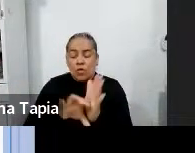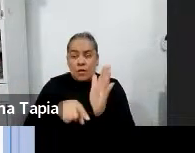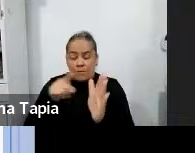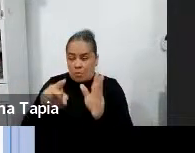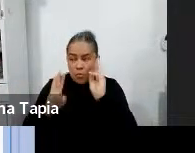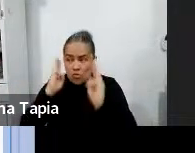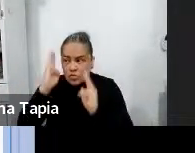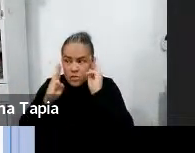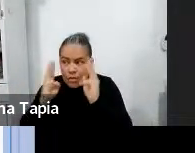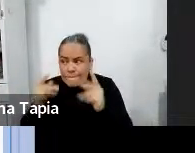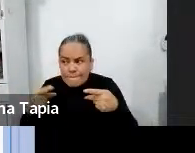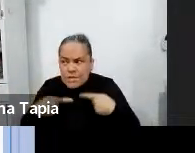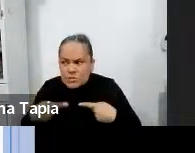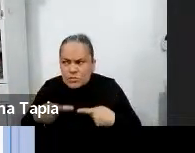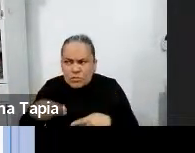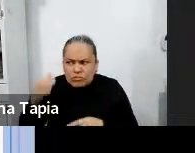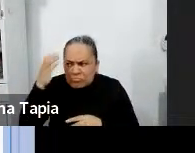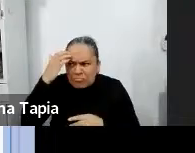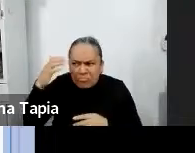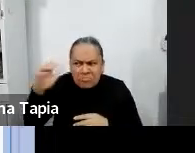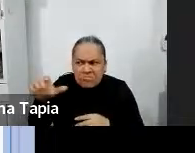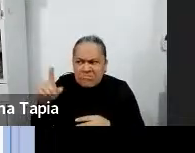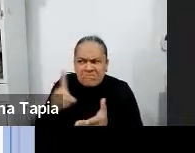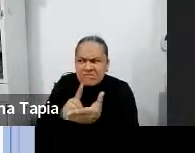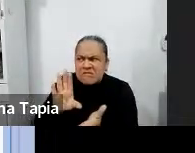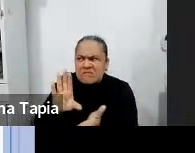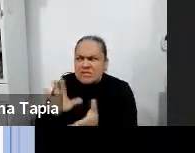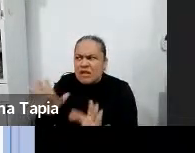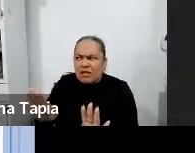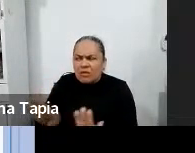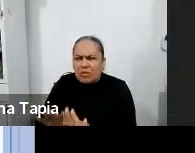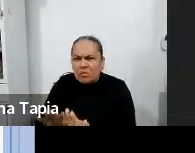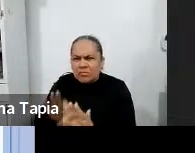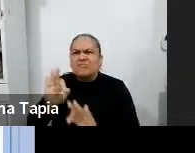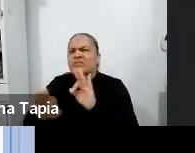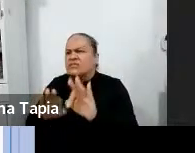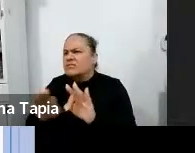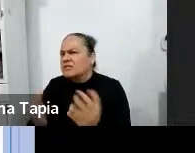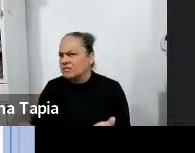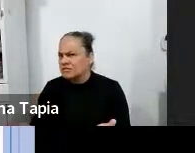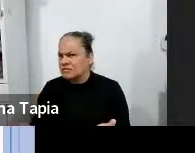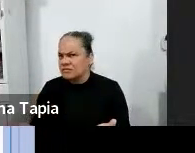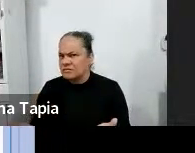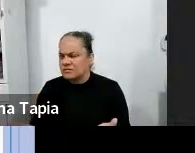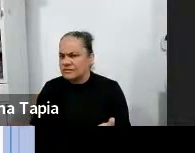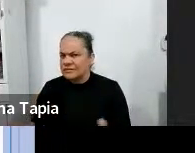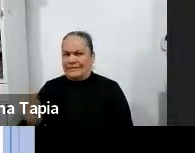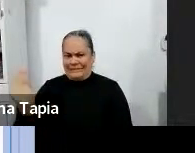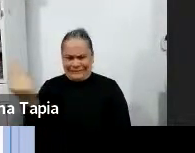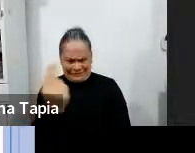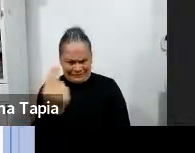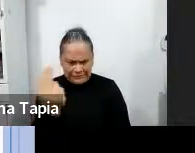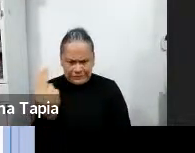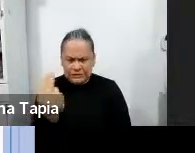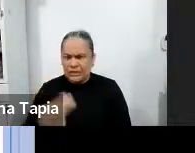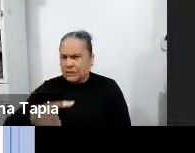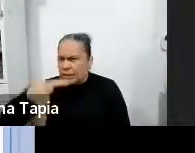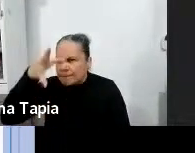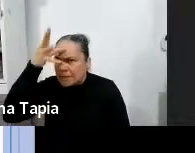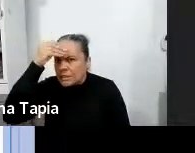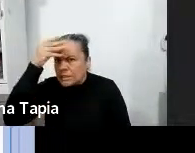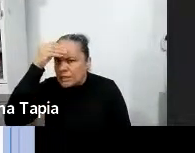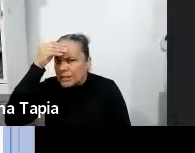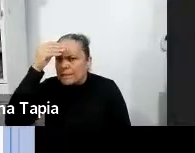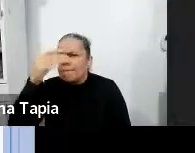es casualidad ni suerte que cierto tipo de personal genera más reacciones que otros compañeros, tanto